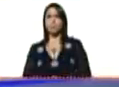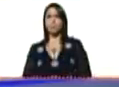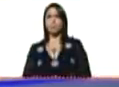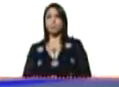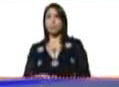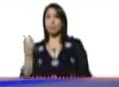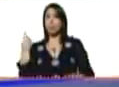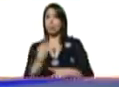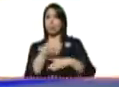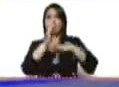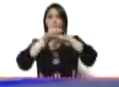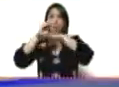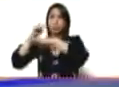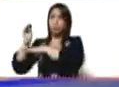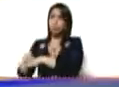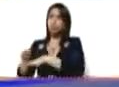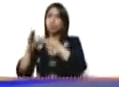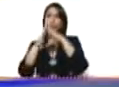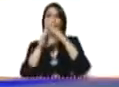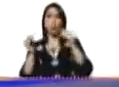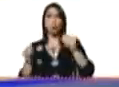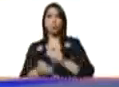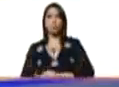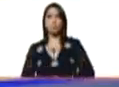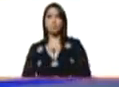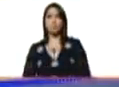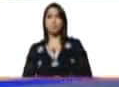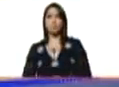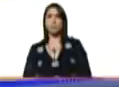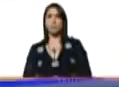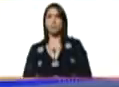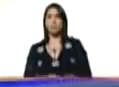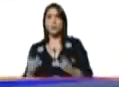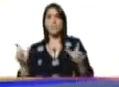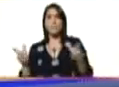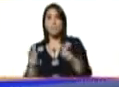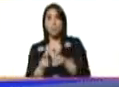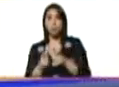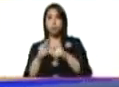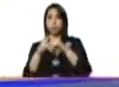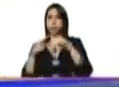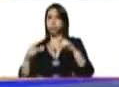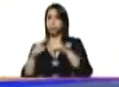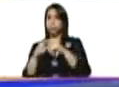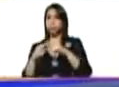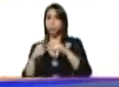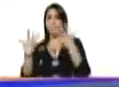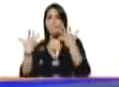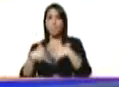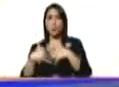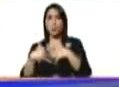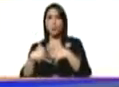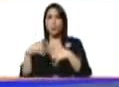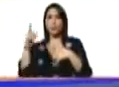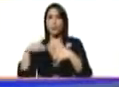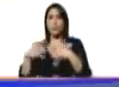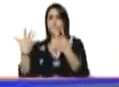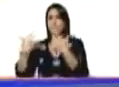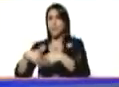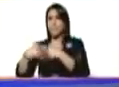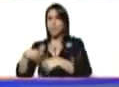Hay que convocarlos a todos, a los pequeños y medianos empresarios,